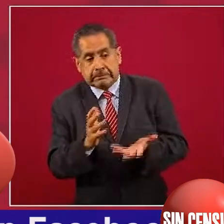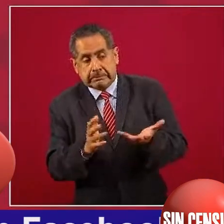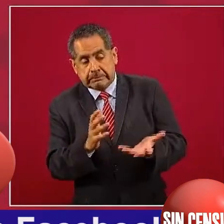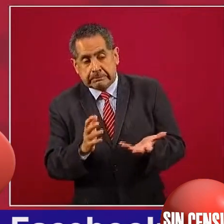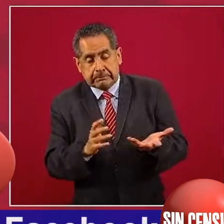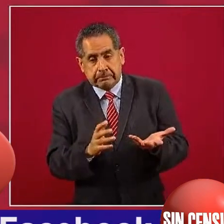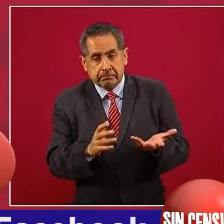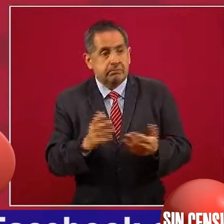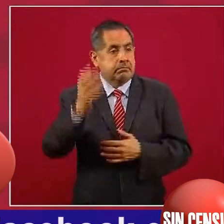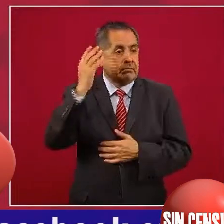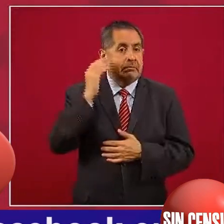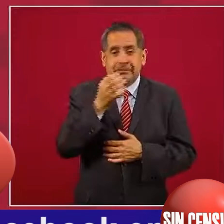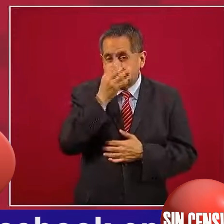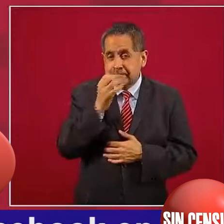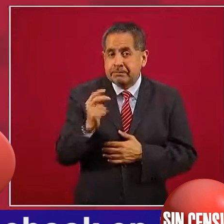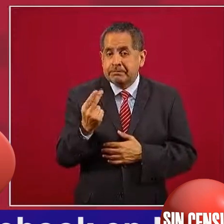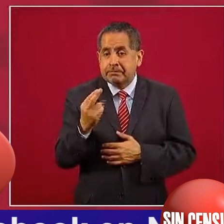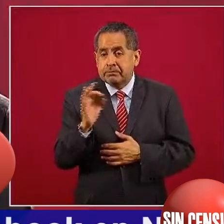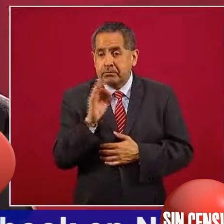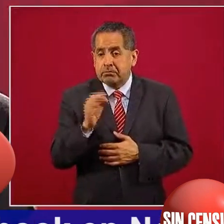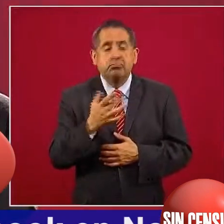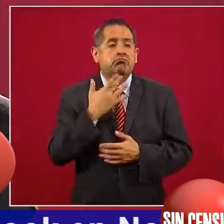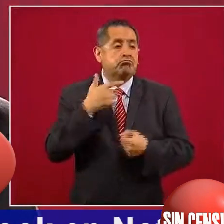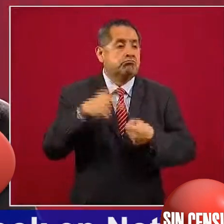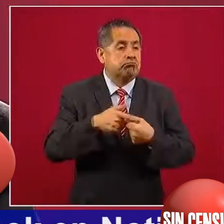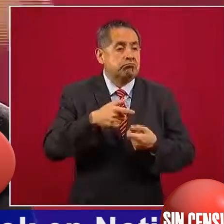Era lo que se consumía, 25%